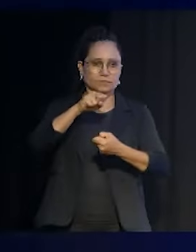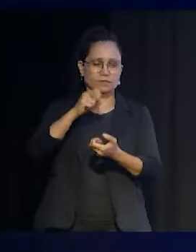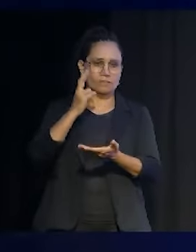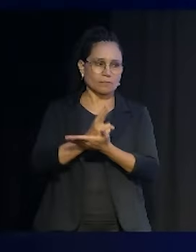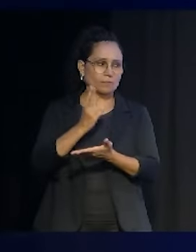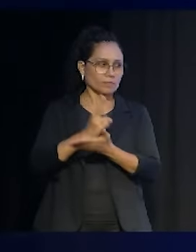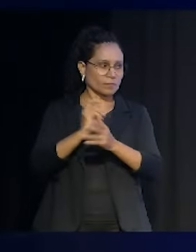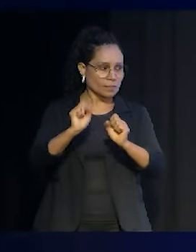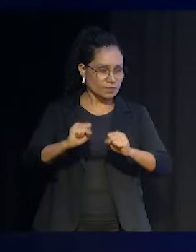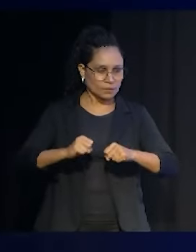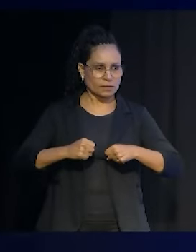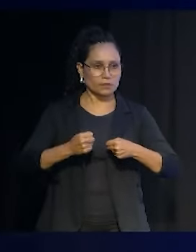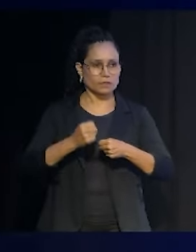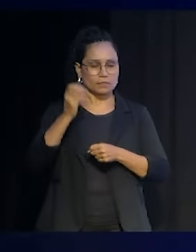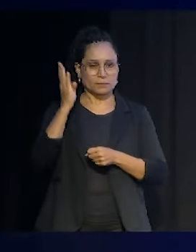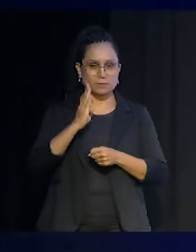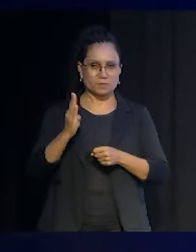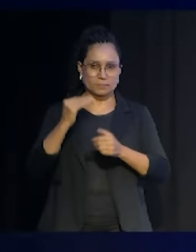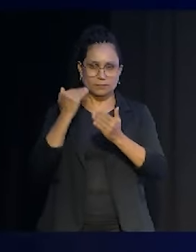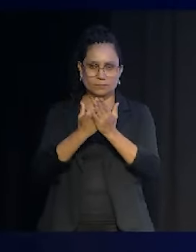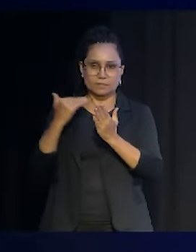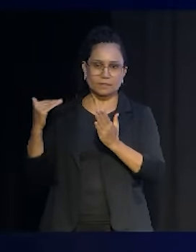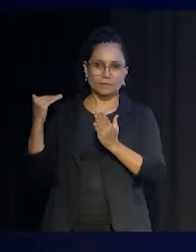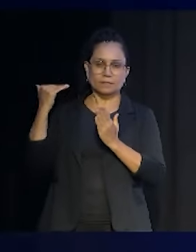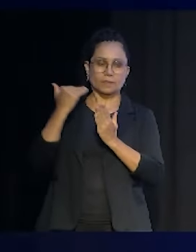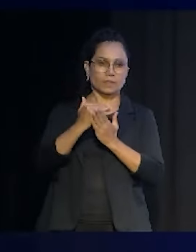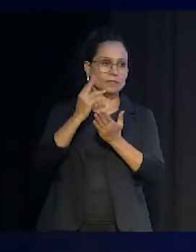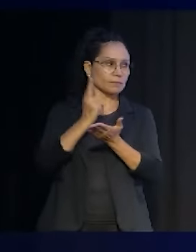y Brasil viene sustentando ese esfuerzo de avanzar